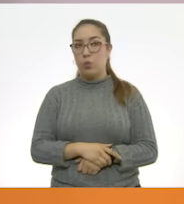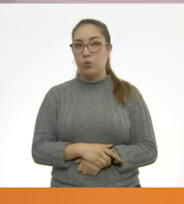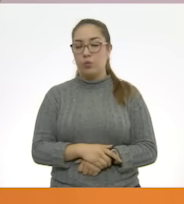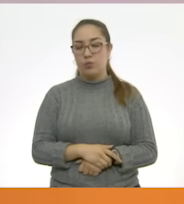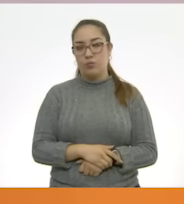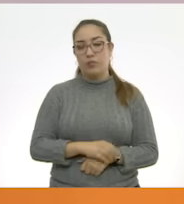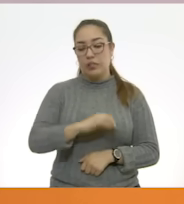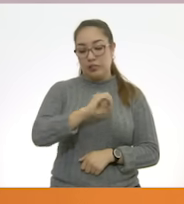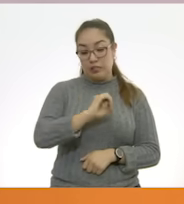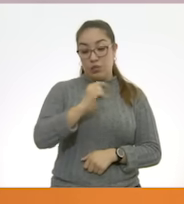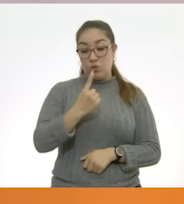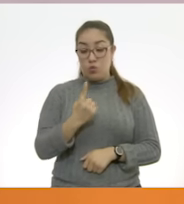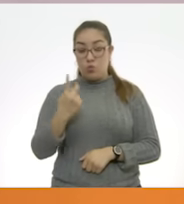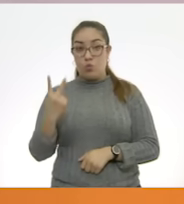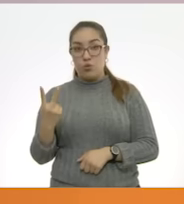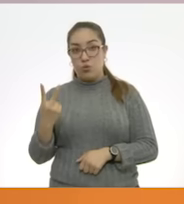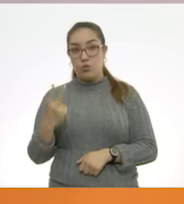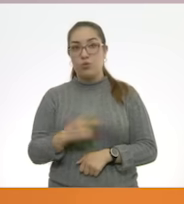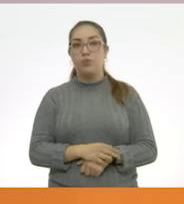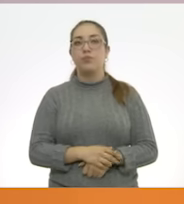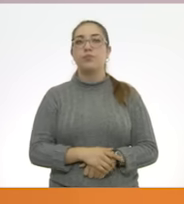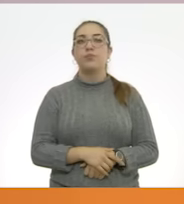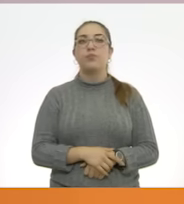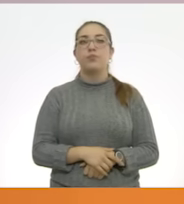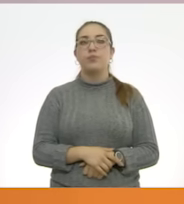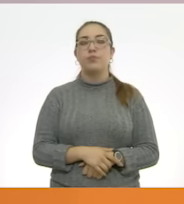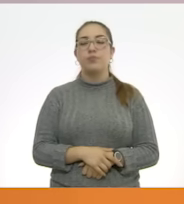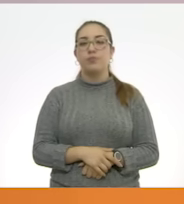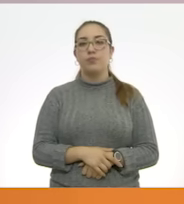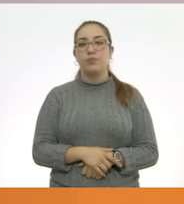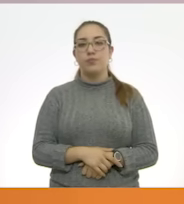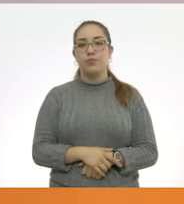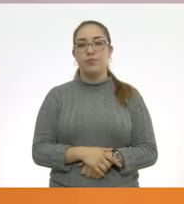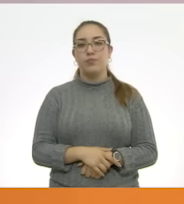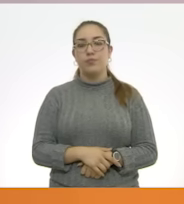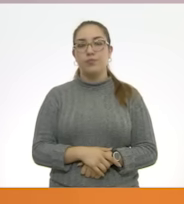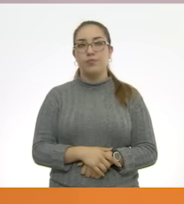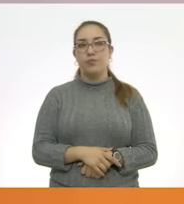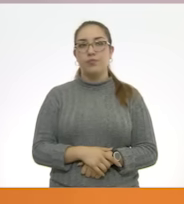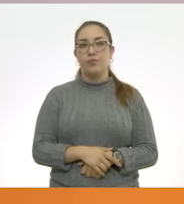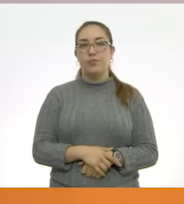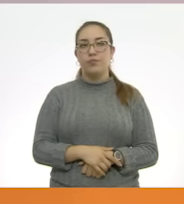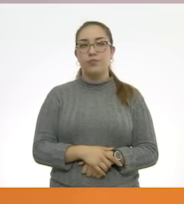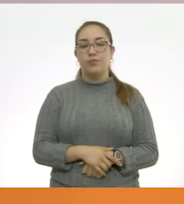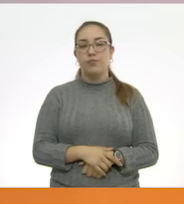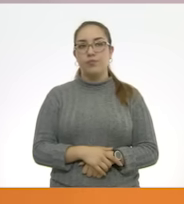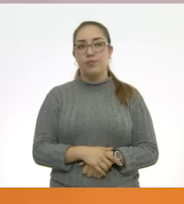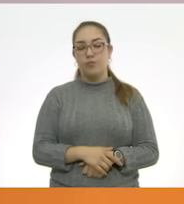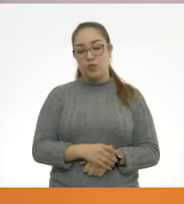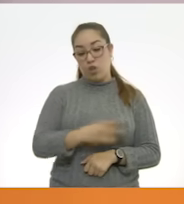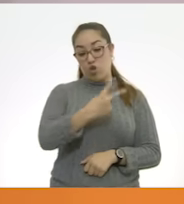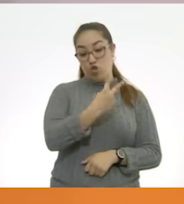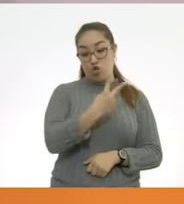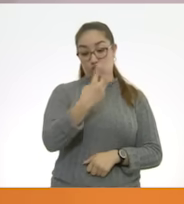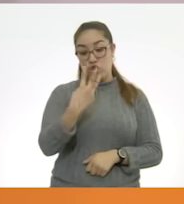y 2. Vamos a volver a repetir en la línea de abajo el último número. 2,